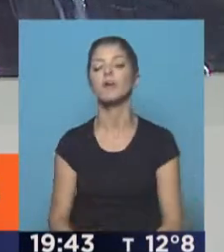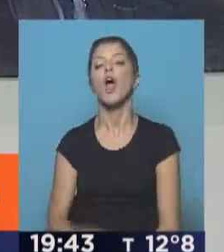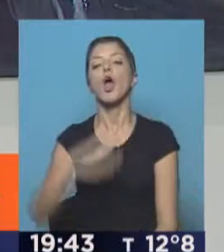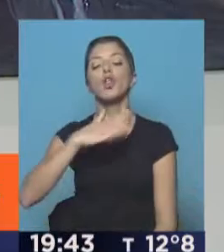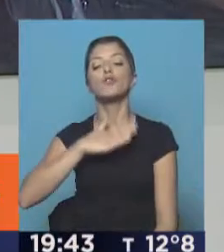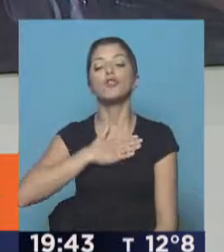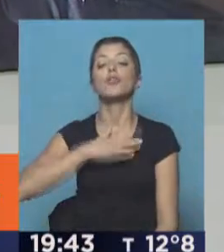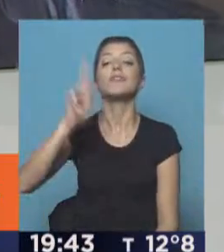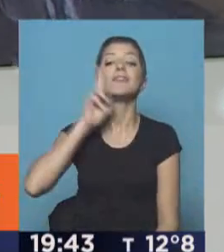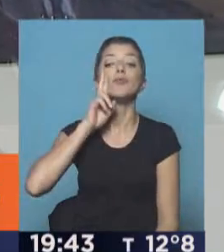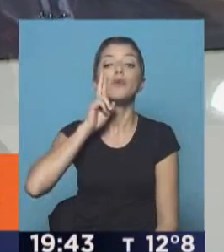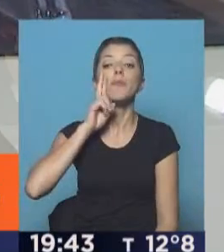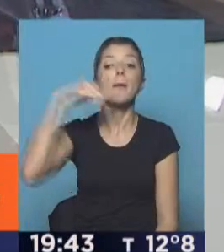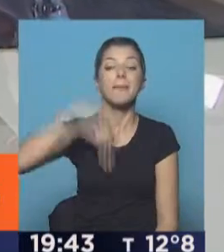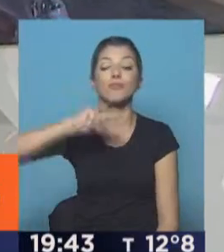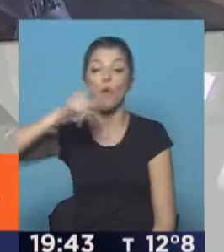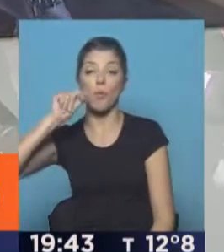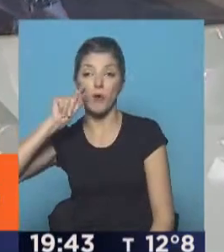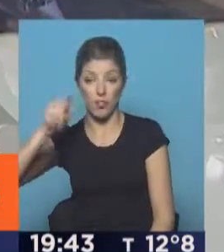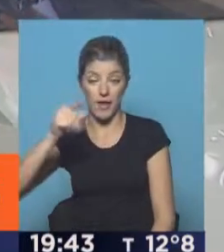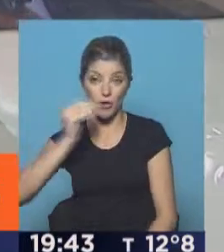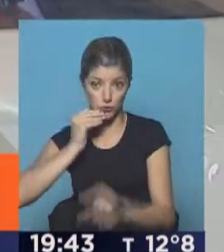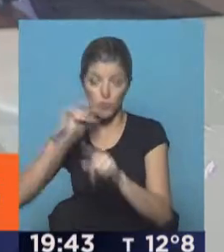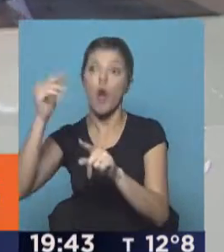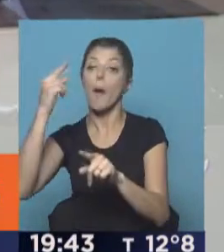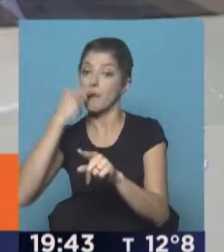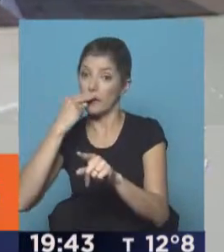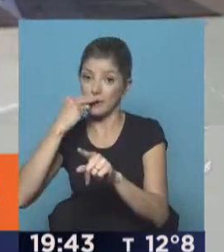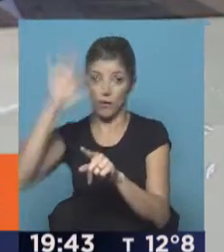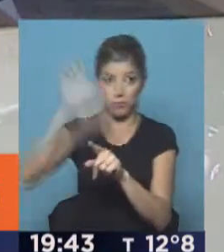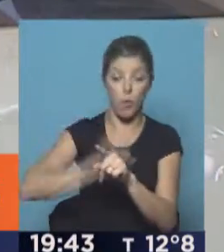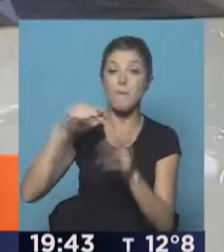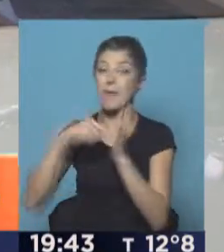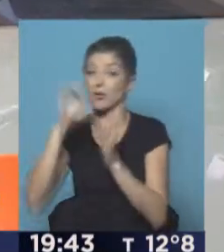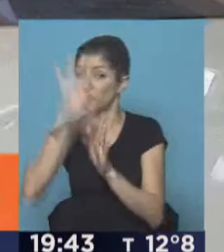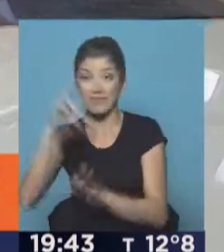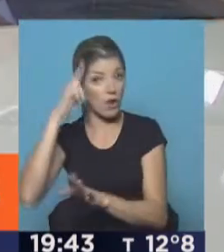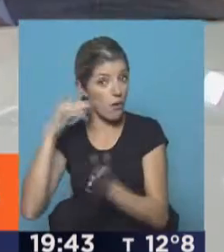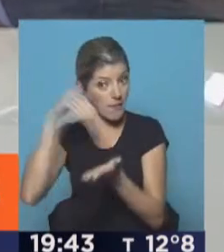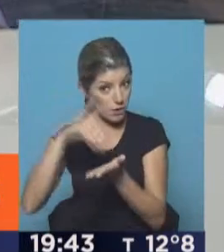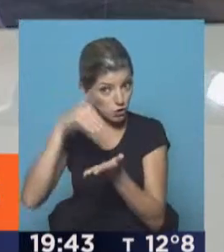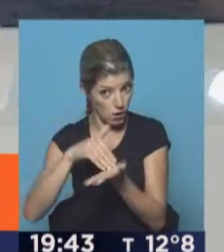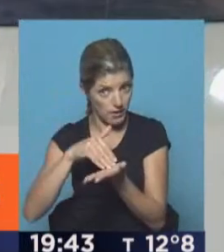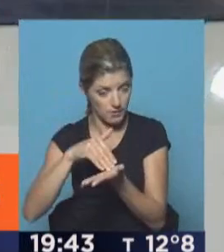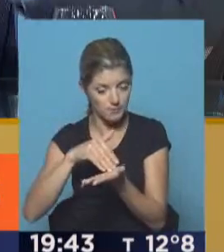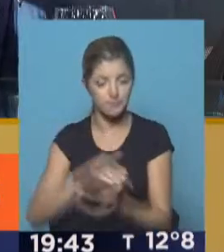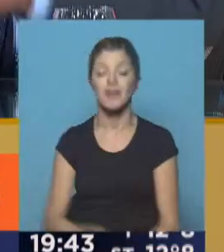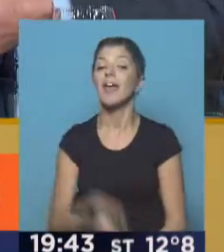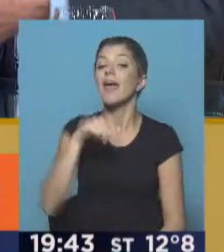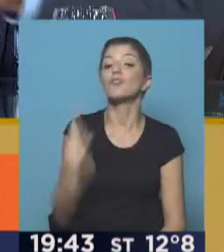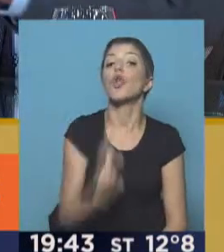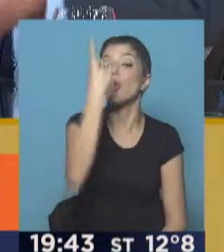millones de metros cúbicos por día de Bolivia y nos estuvo dando 9 millones, ¿no? Pero esa es la única posibilidad de gas en